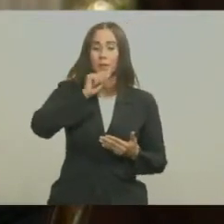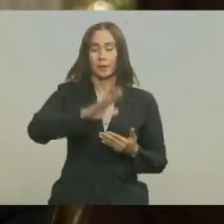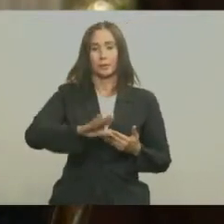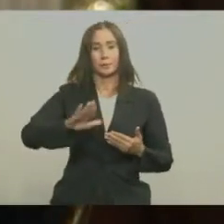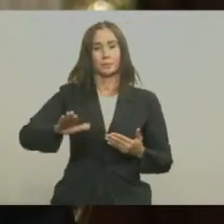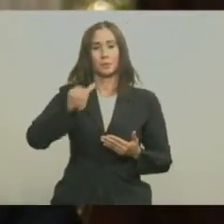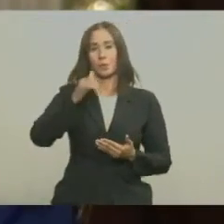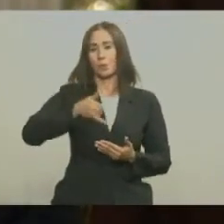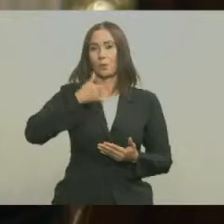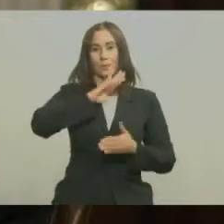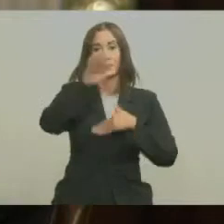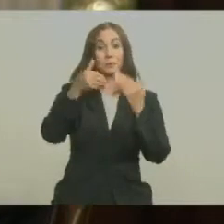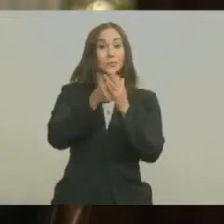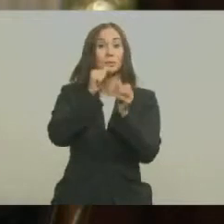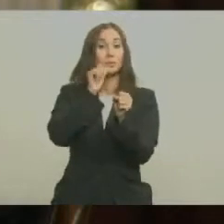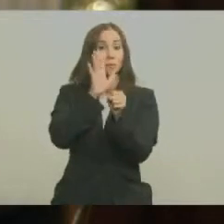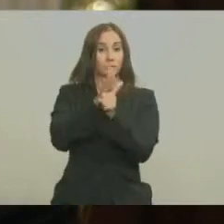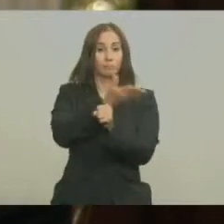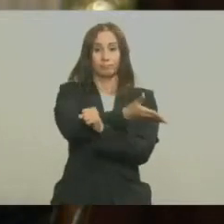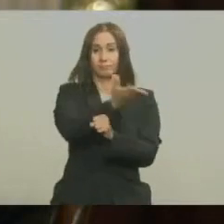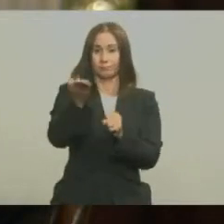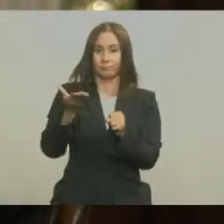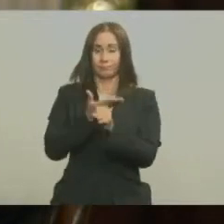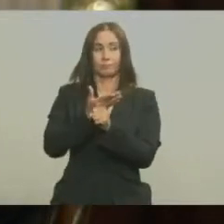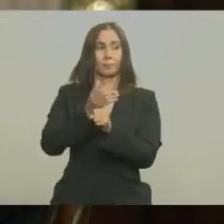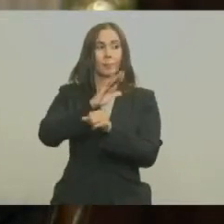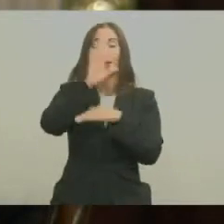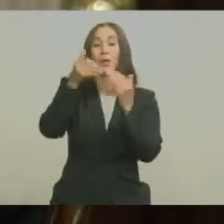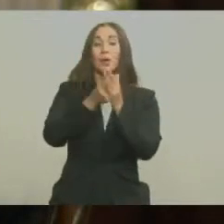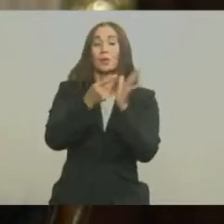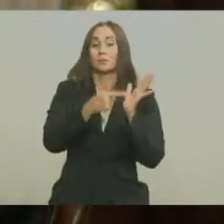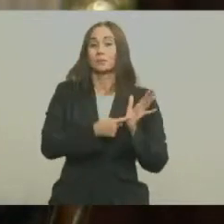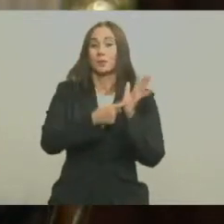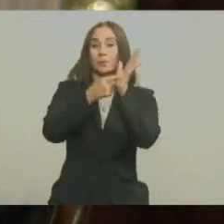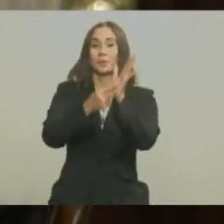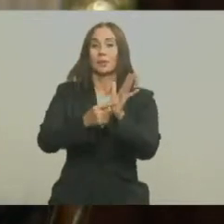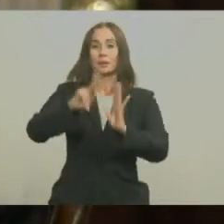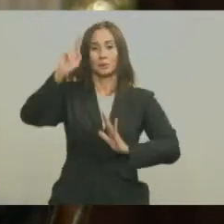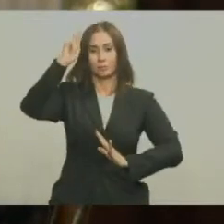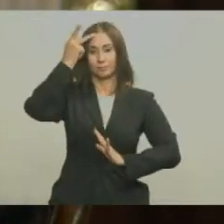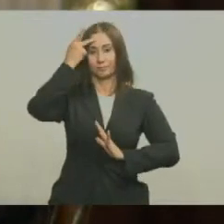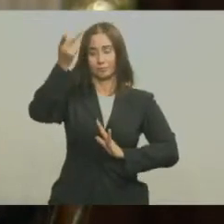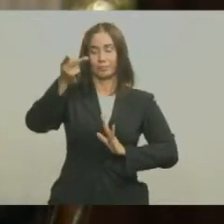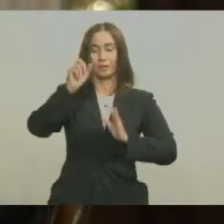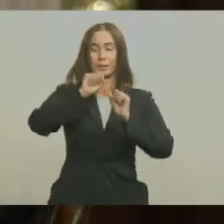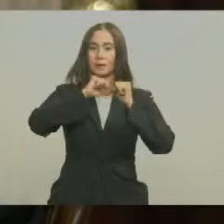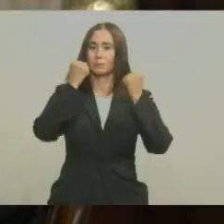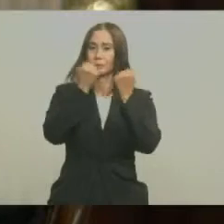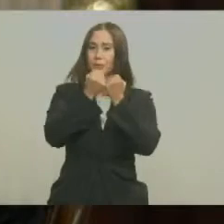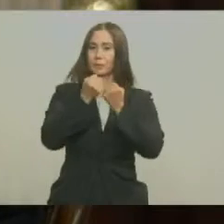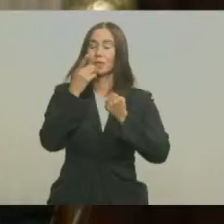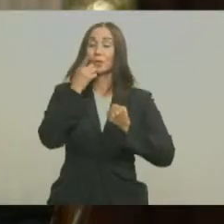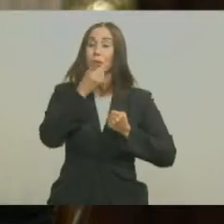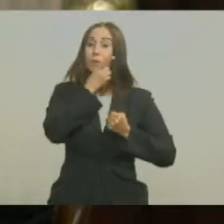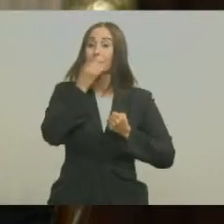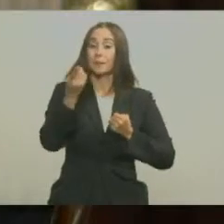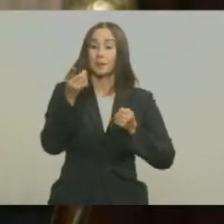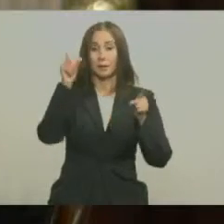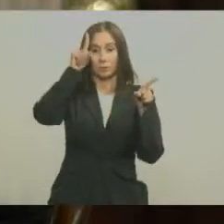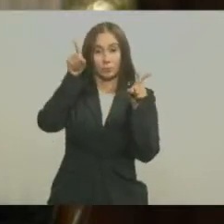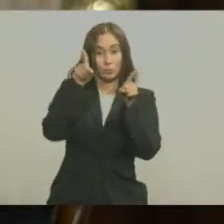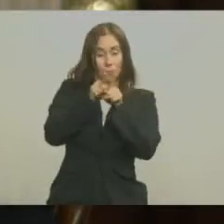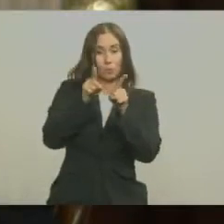aquí, todos comprometidos, todos los representantes de los partidos políticos y de la sociedad dominicana, para crear